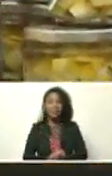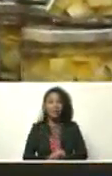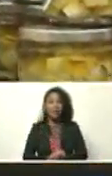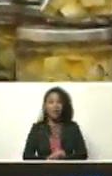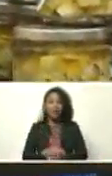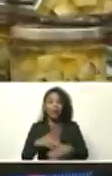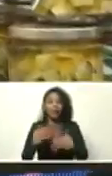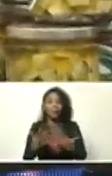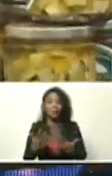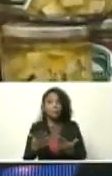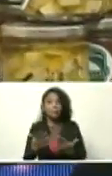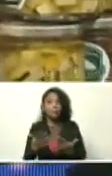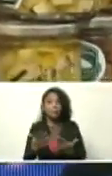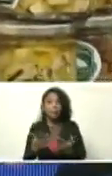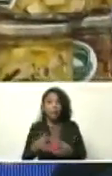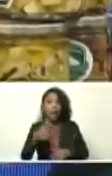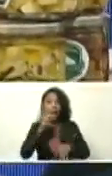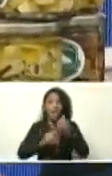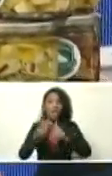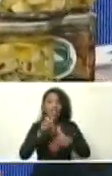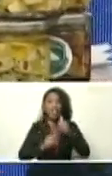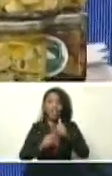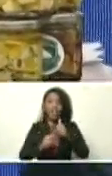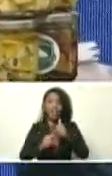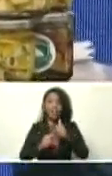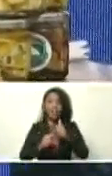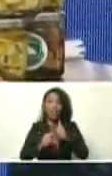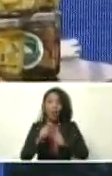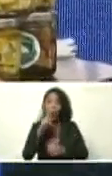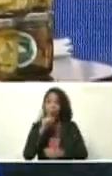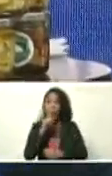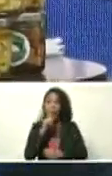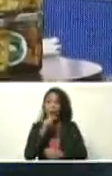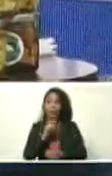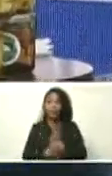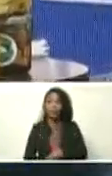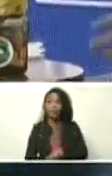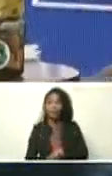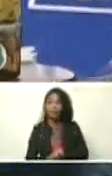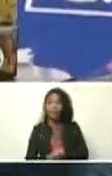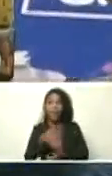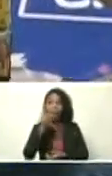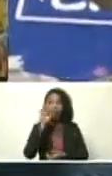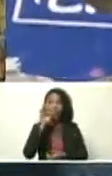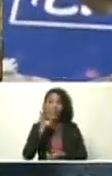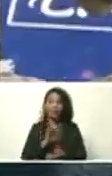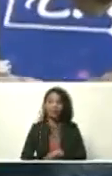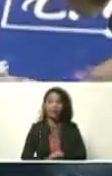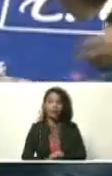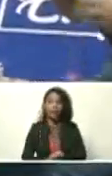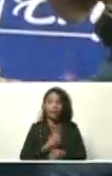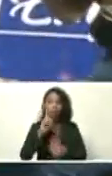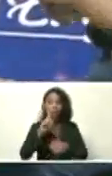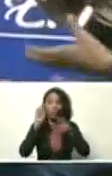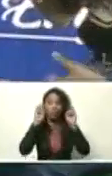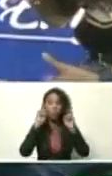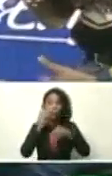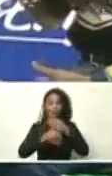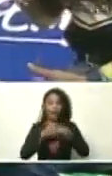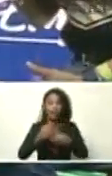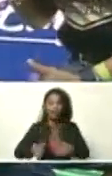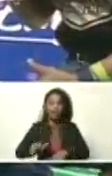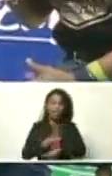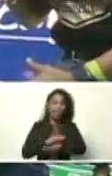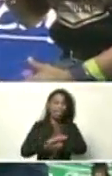la leche de cabra no tiene caseína, que es un factor que genera